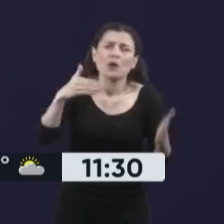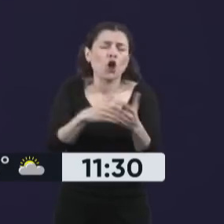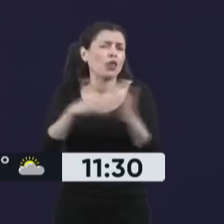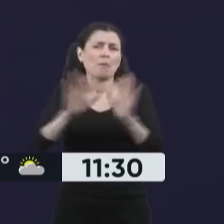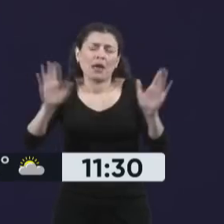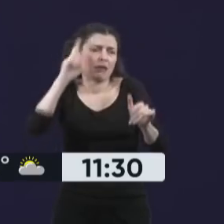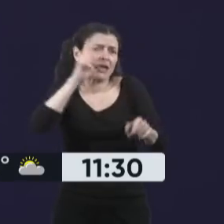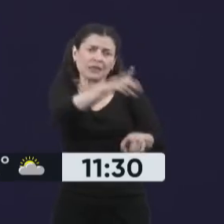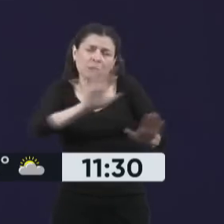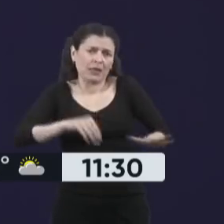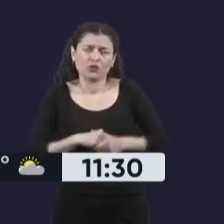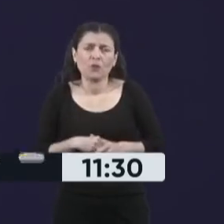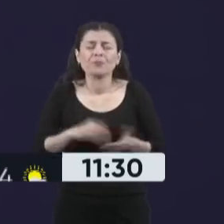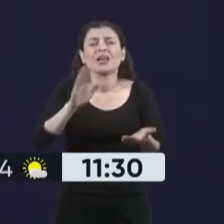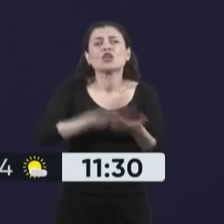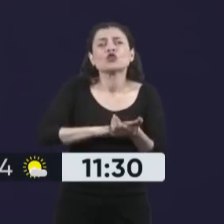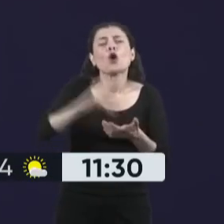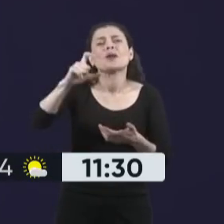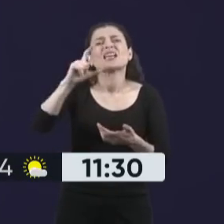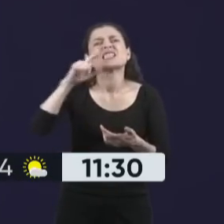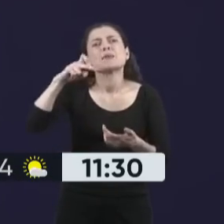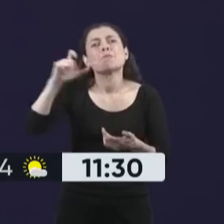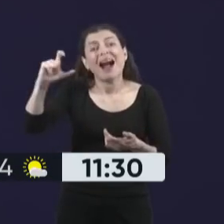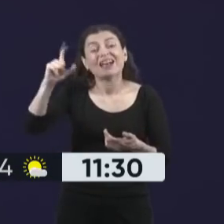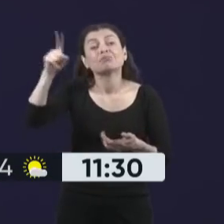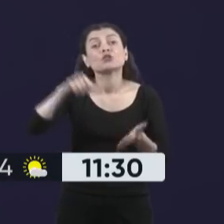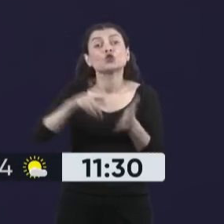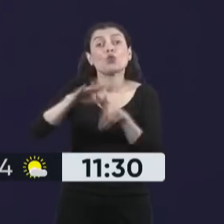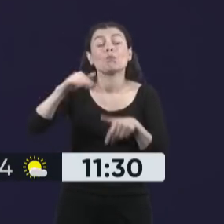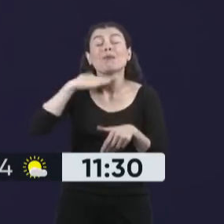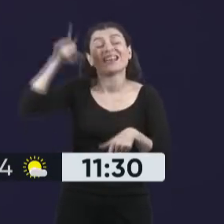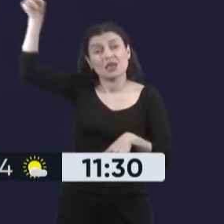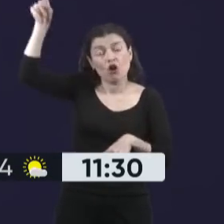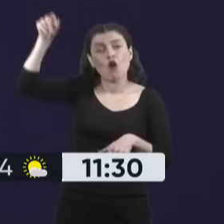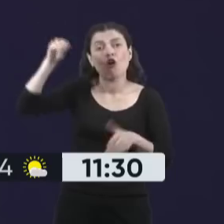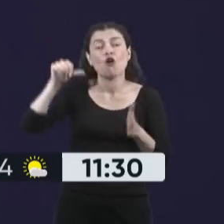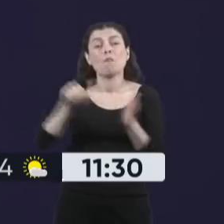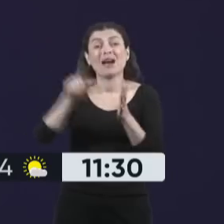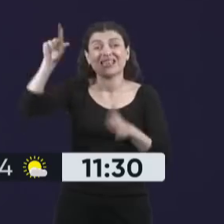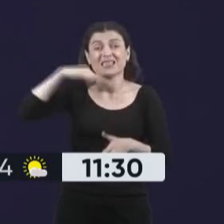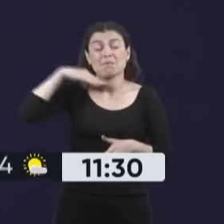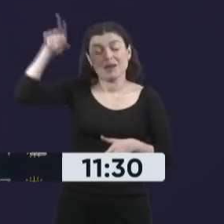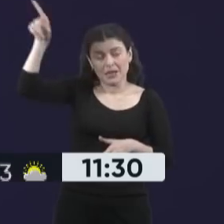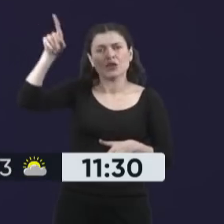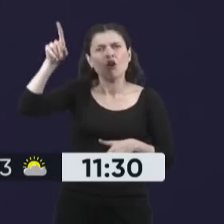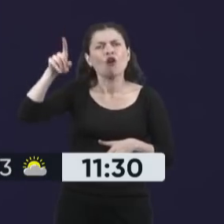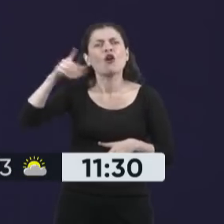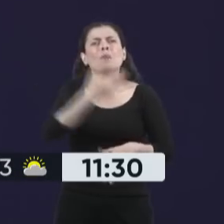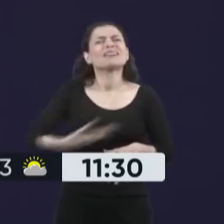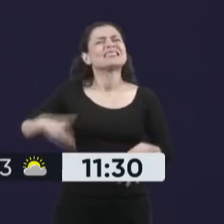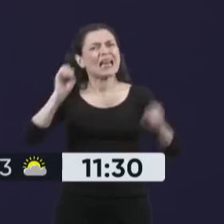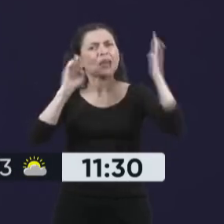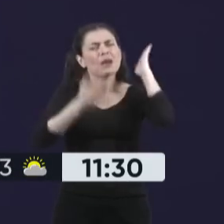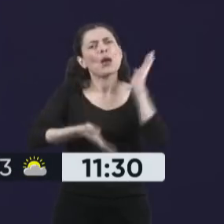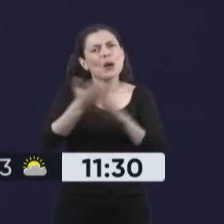la CIPAC de México, el presidente tiene una reunión con empresarios allí